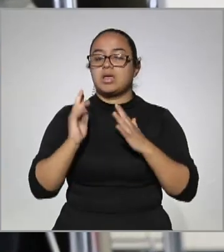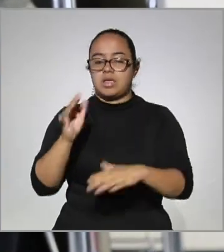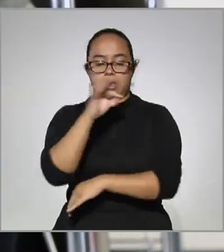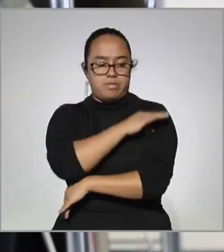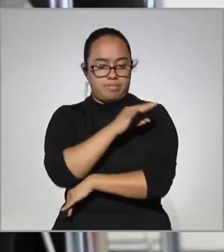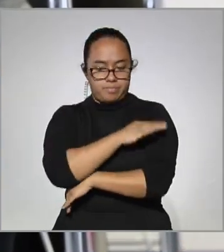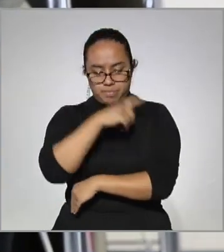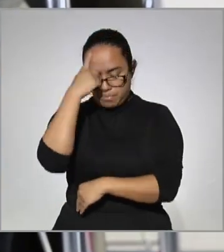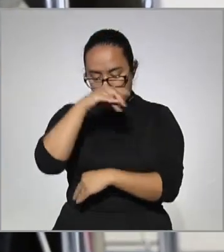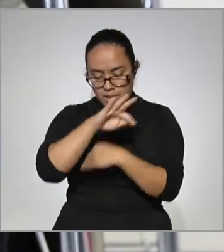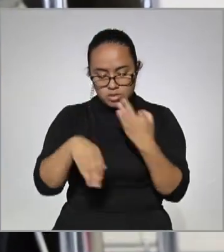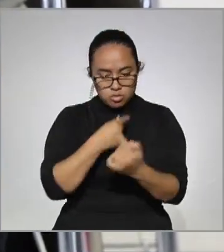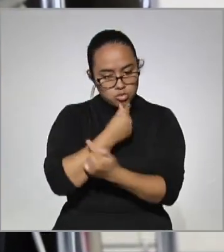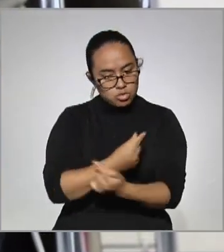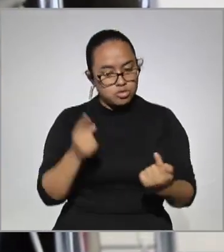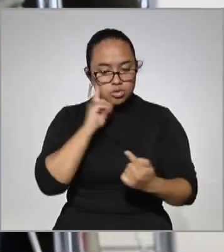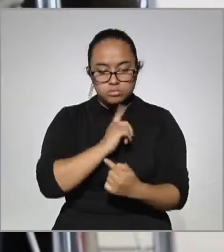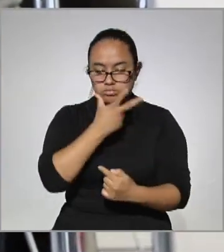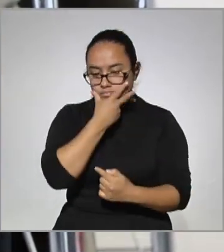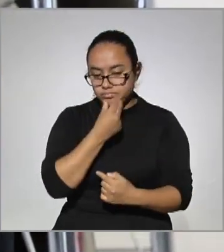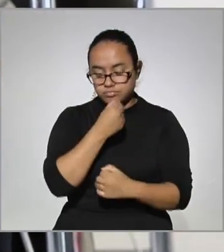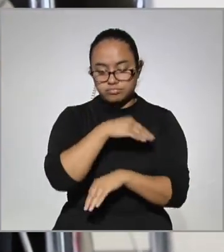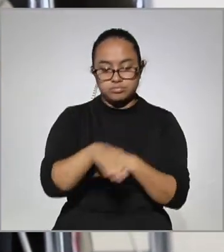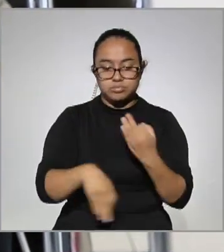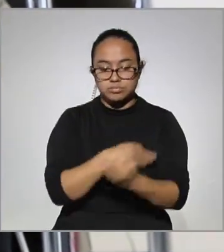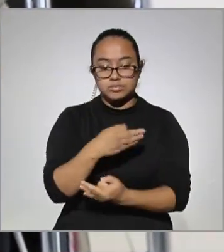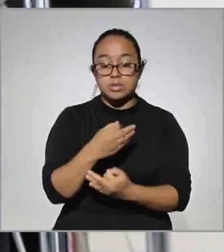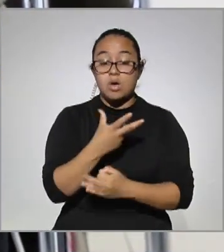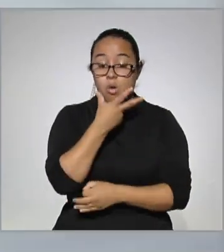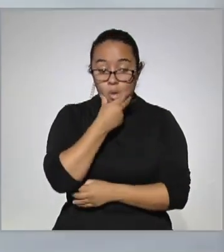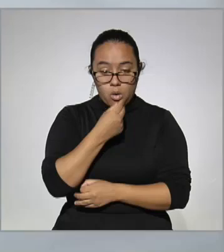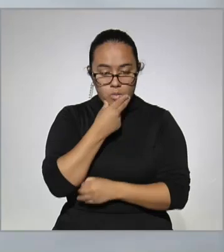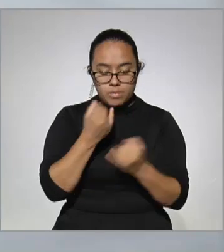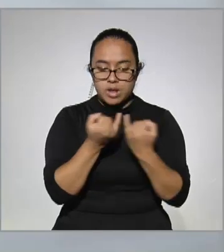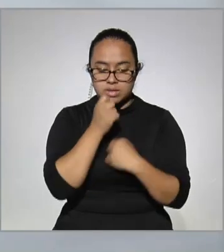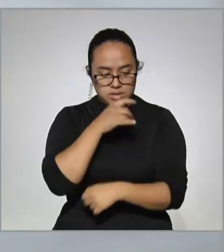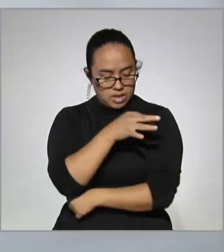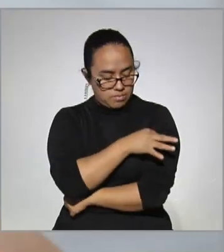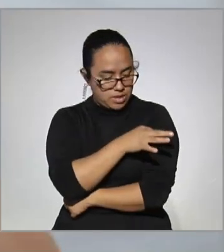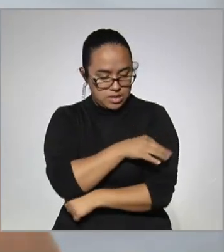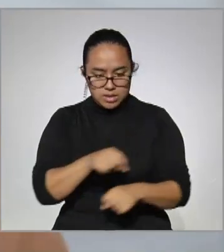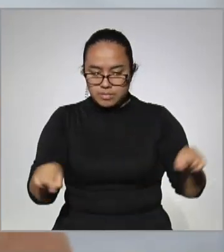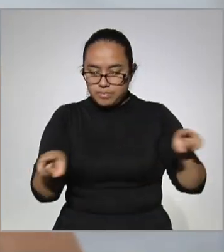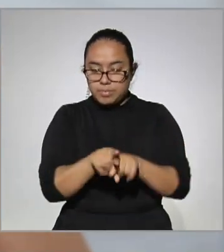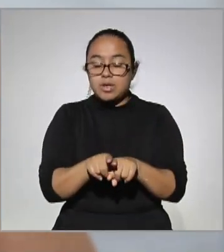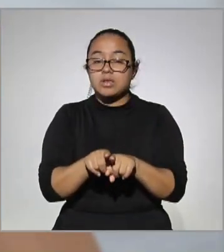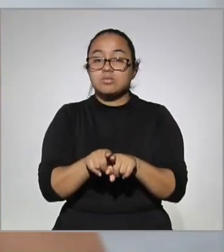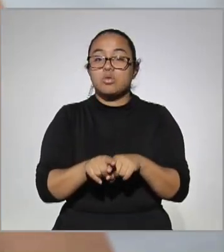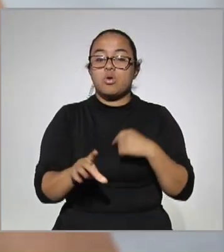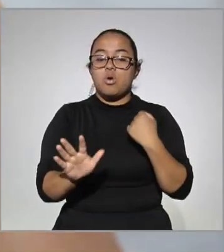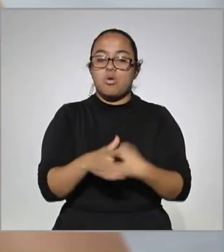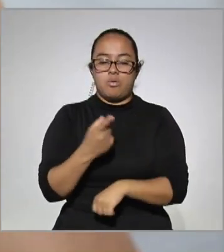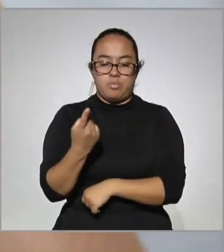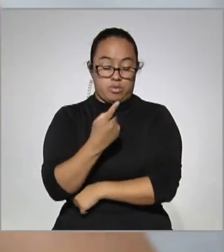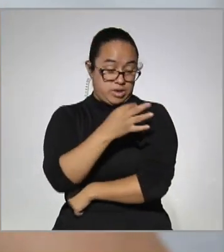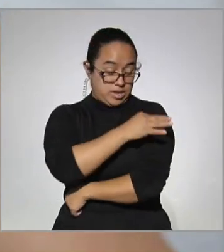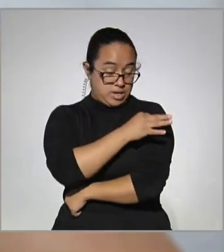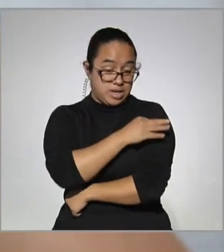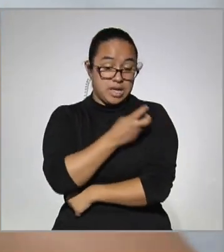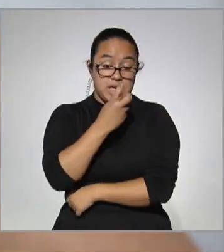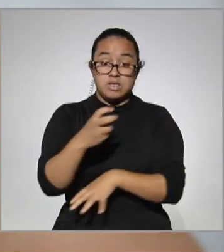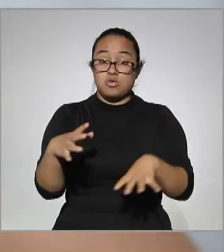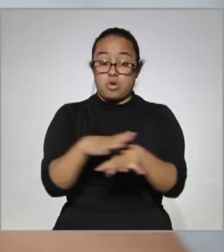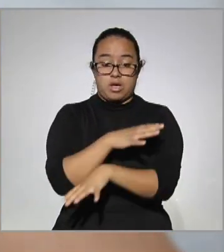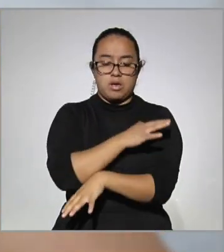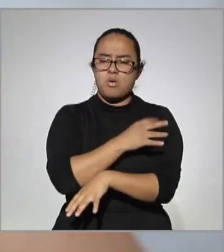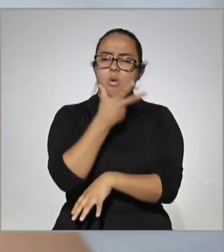manera universal a los niños y a las niñas también. También a los varones hay que vacunarlos con el mismo esquema, el mismo tipo de vacuna. No cambia la vacuna